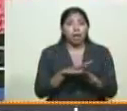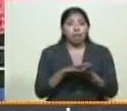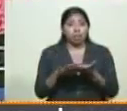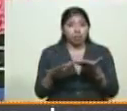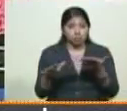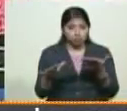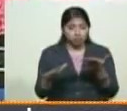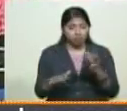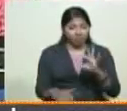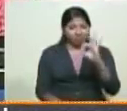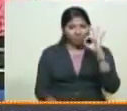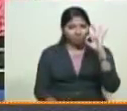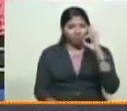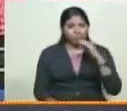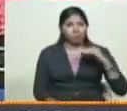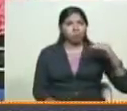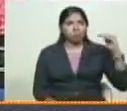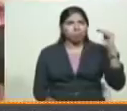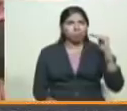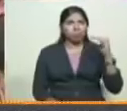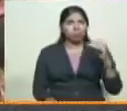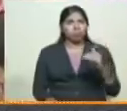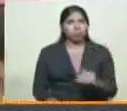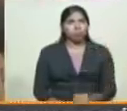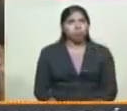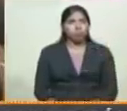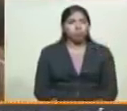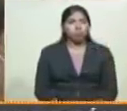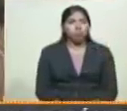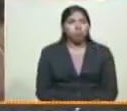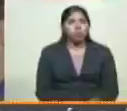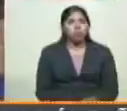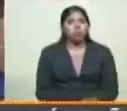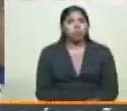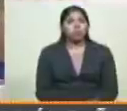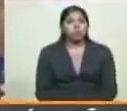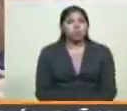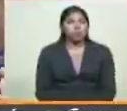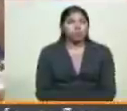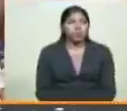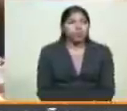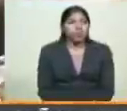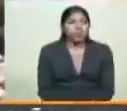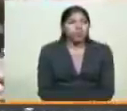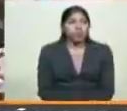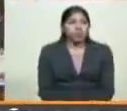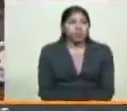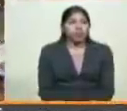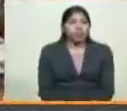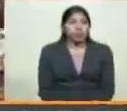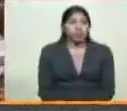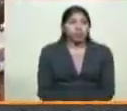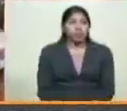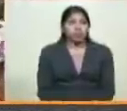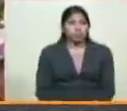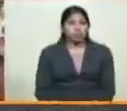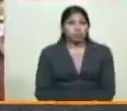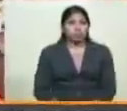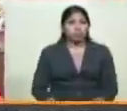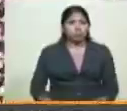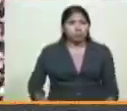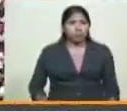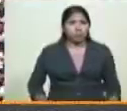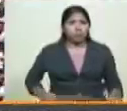calidad. El centro de toda nuestra atención tiene que ser la salud pública gratuita y de calidad.